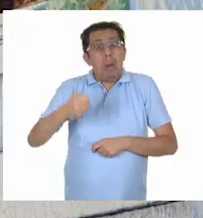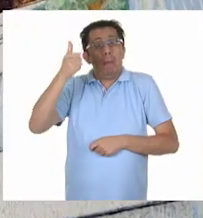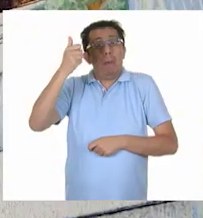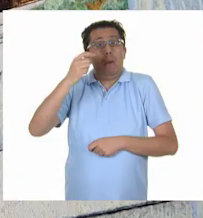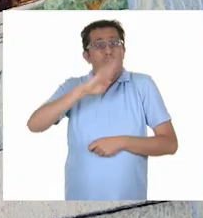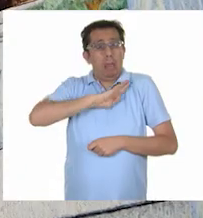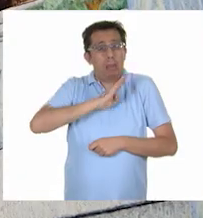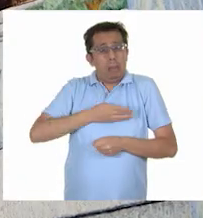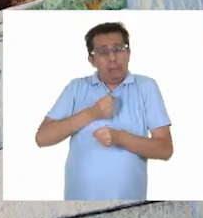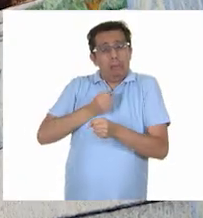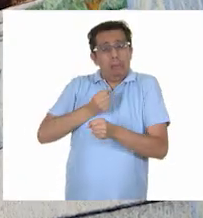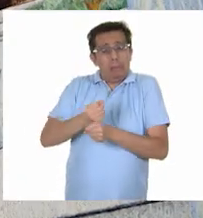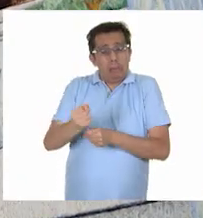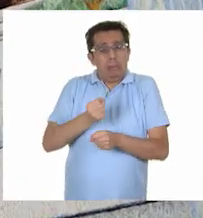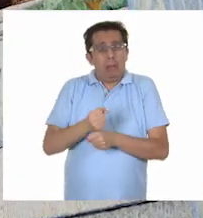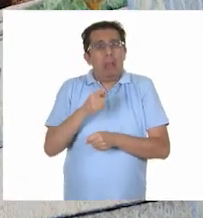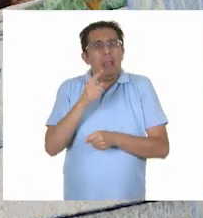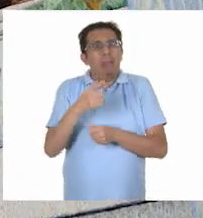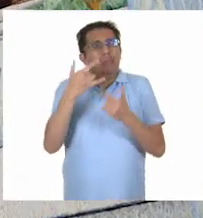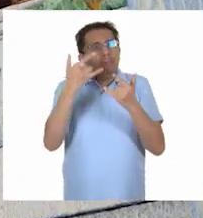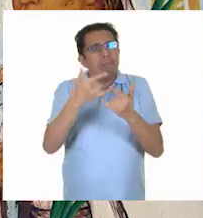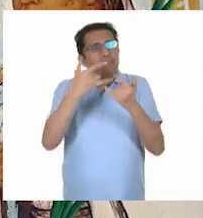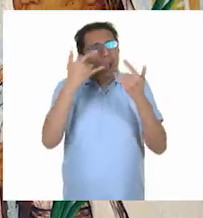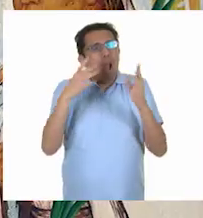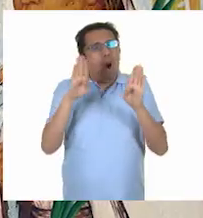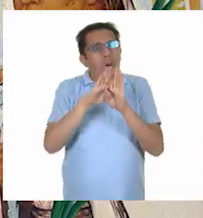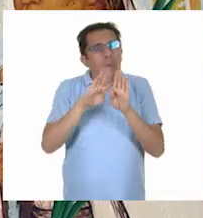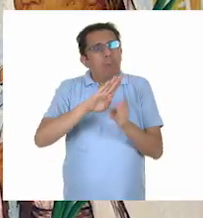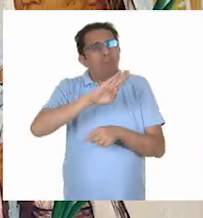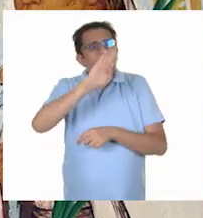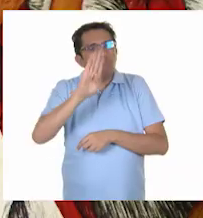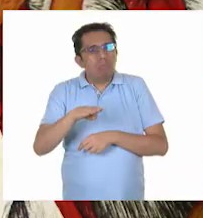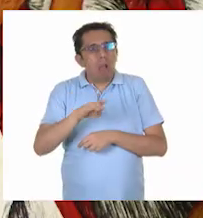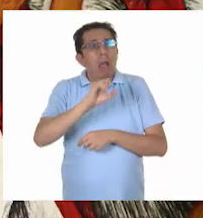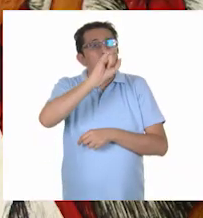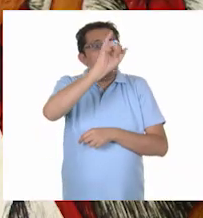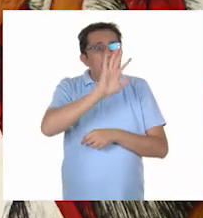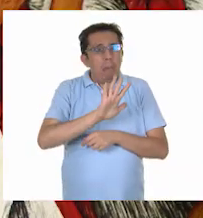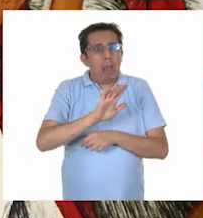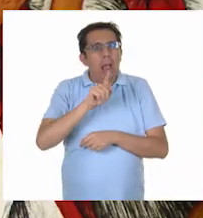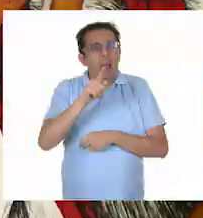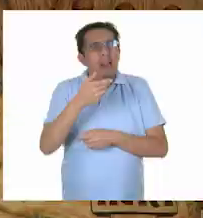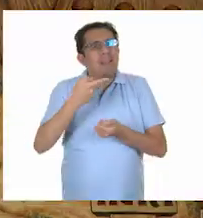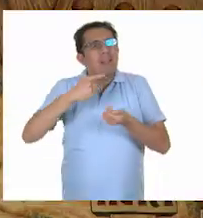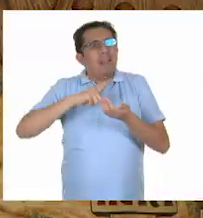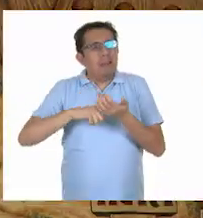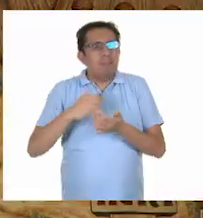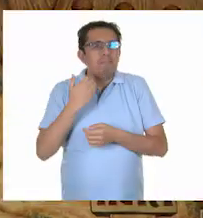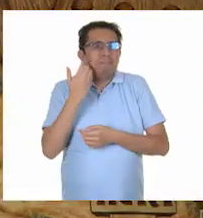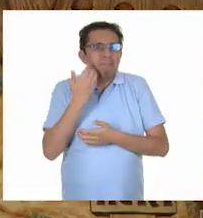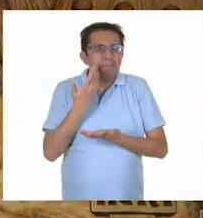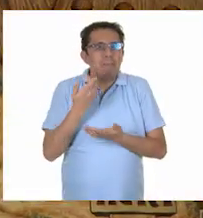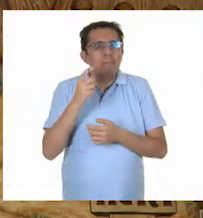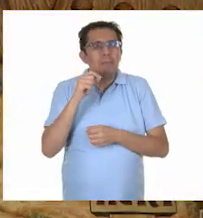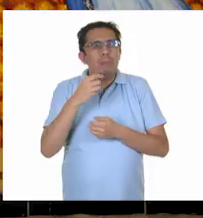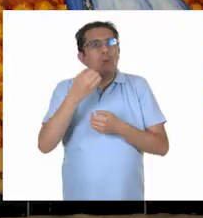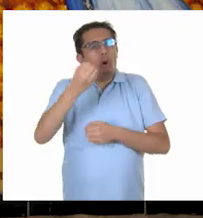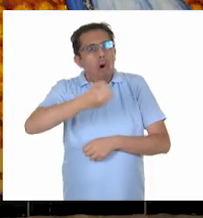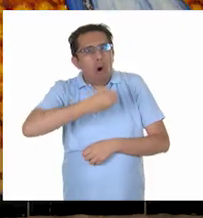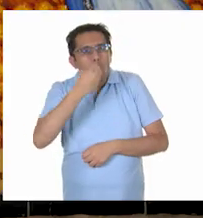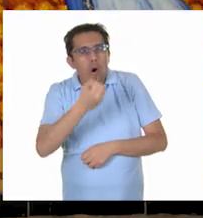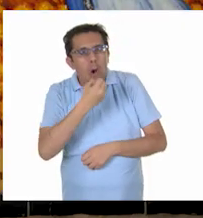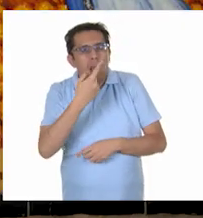Recrea las situaciones que los conducen a la muerte, con imágenes que remiten a ternura, rezos, murmuraciones y